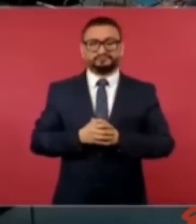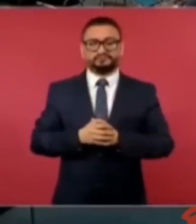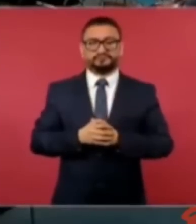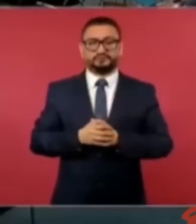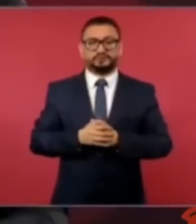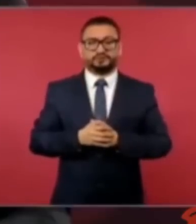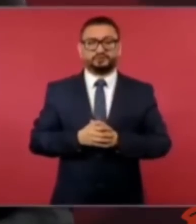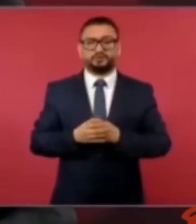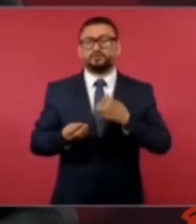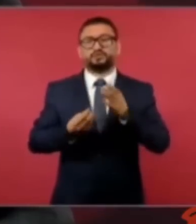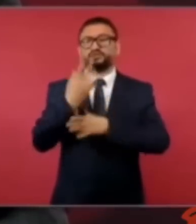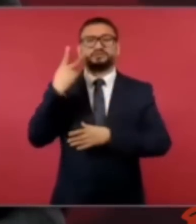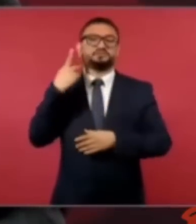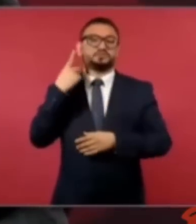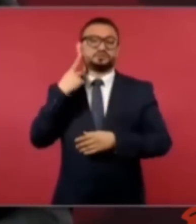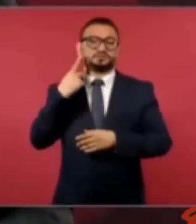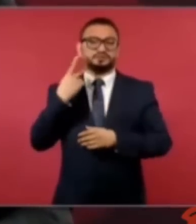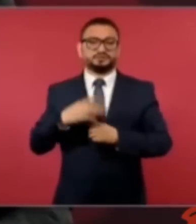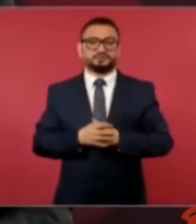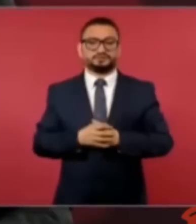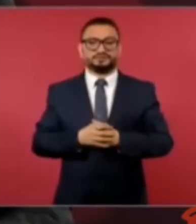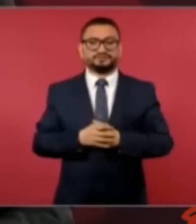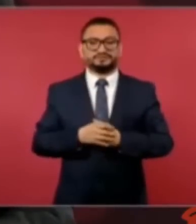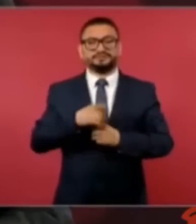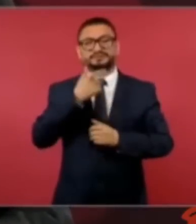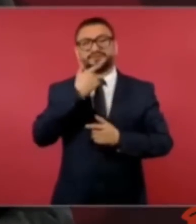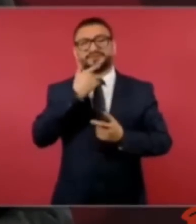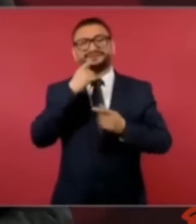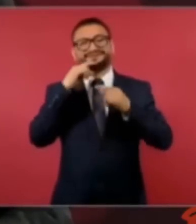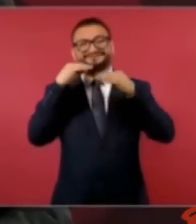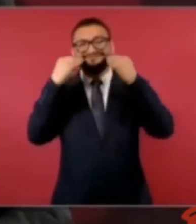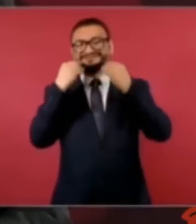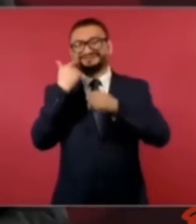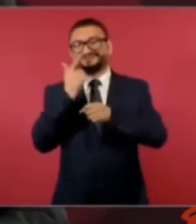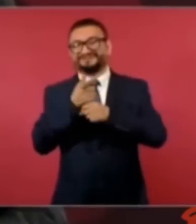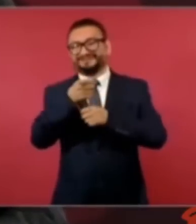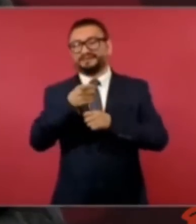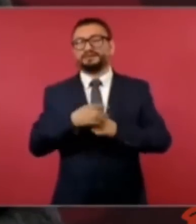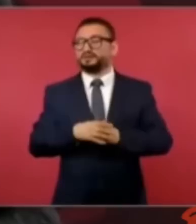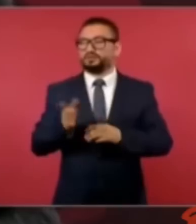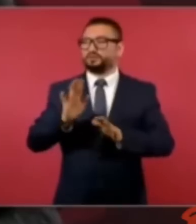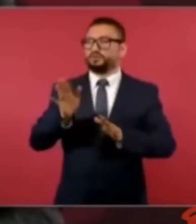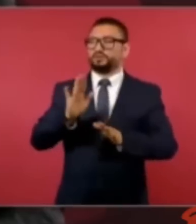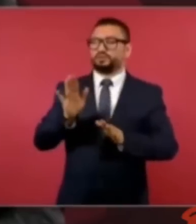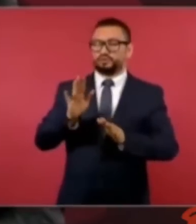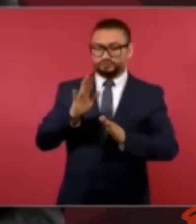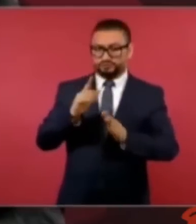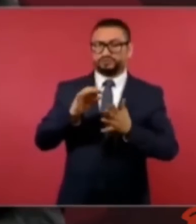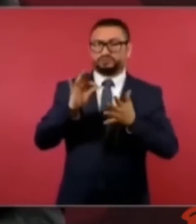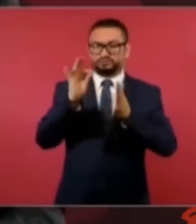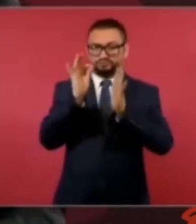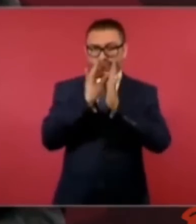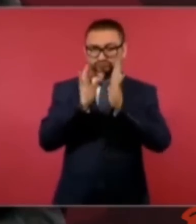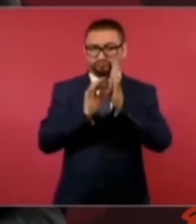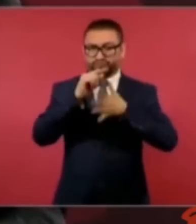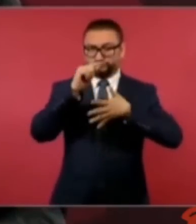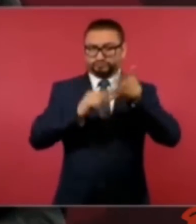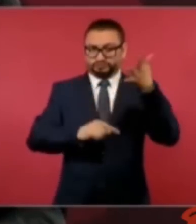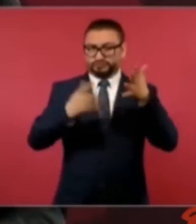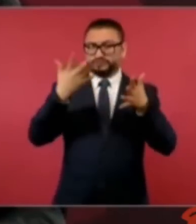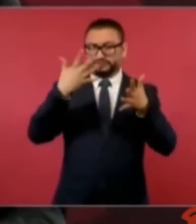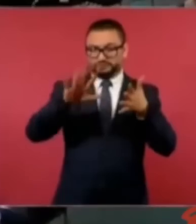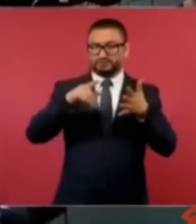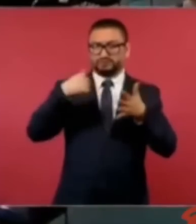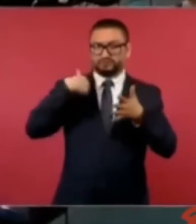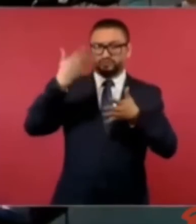Yo nada más digo... La sonrisa lo delata, presidente. No, les voy a mostrar los 10 puntos que